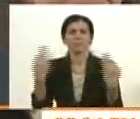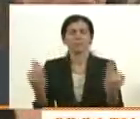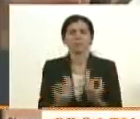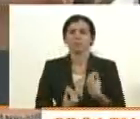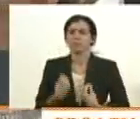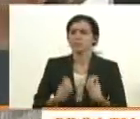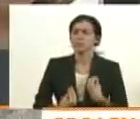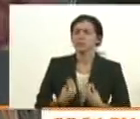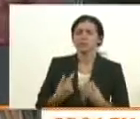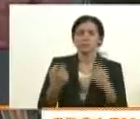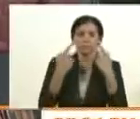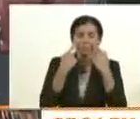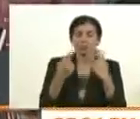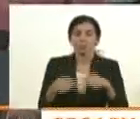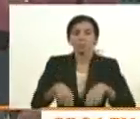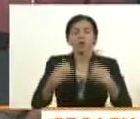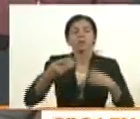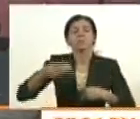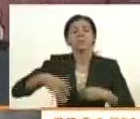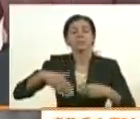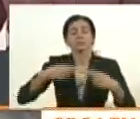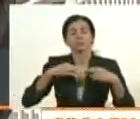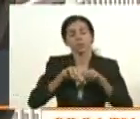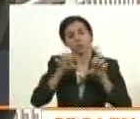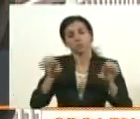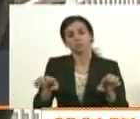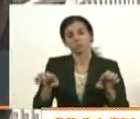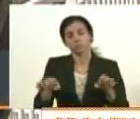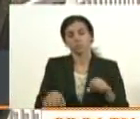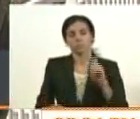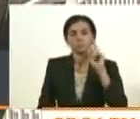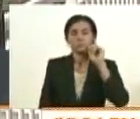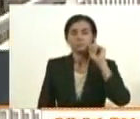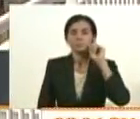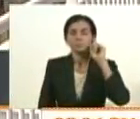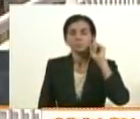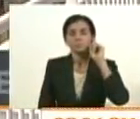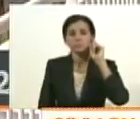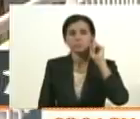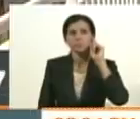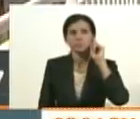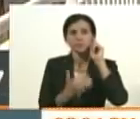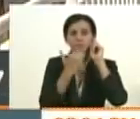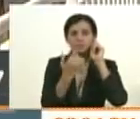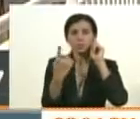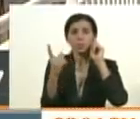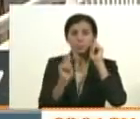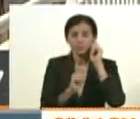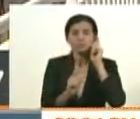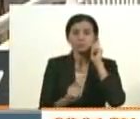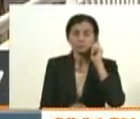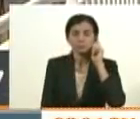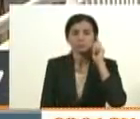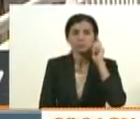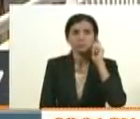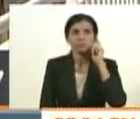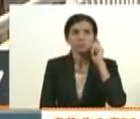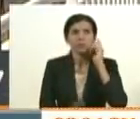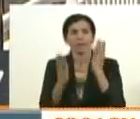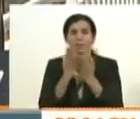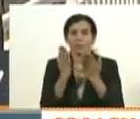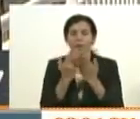ser violentado el derecho a la educación de sus hijos. Ya tenemos vamos por un mes con las actividades